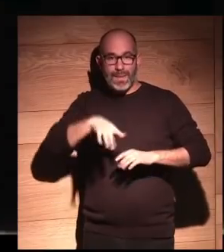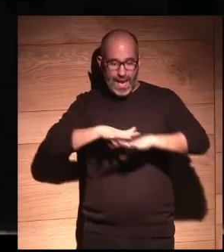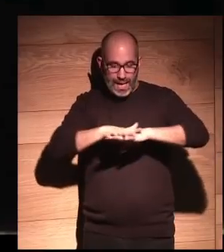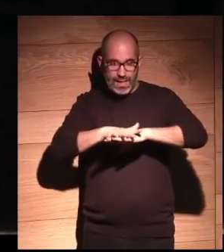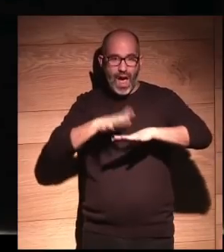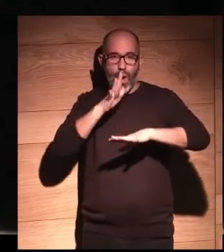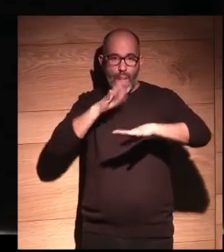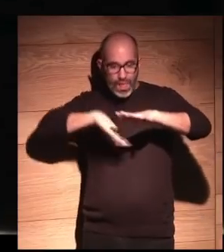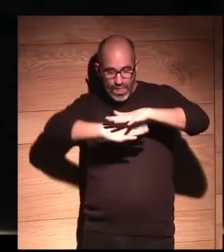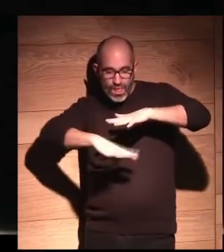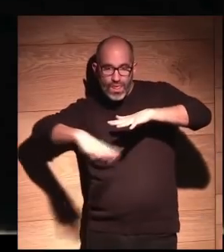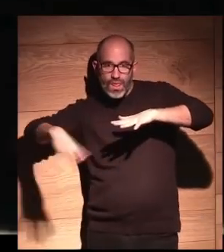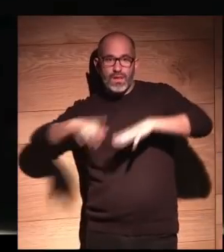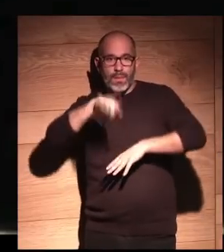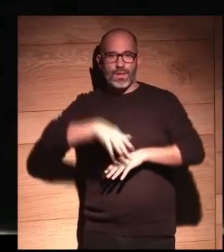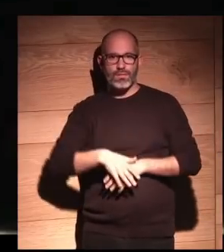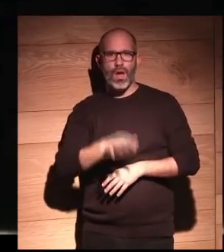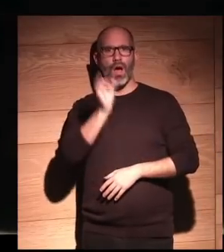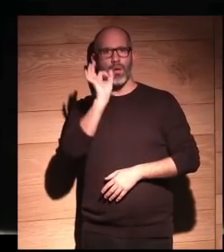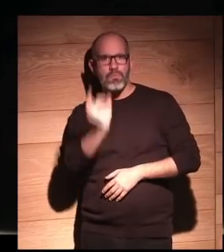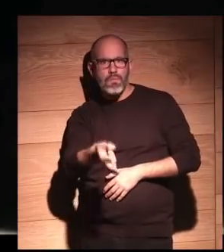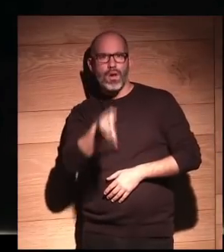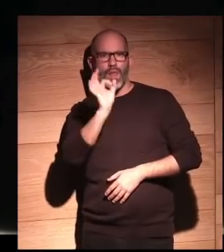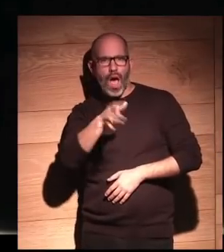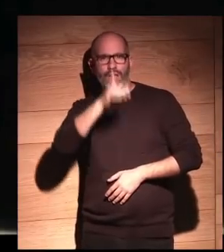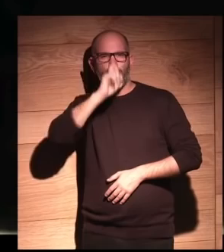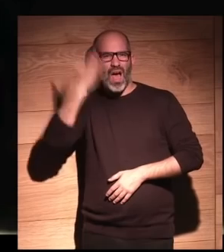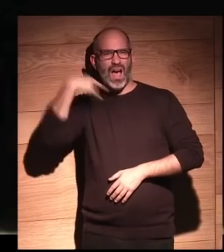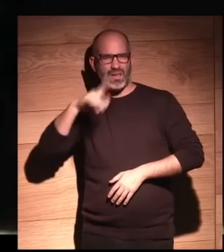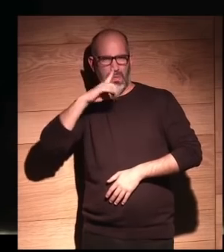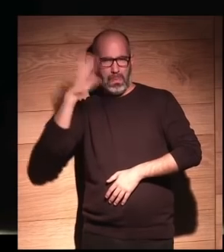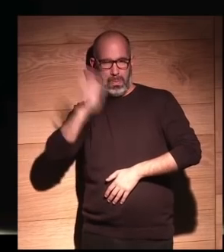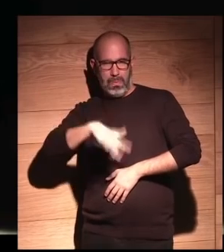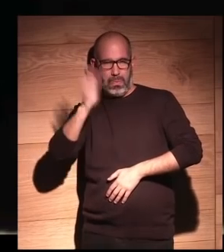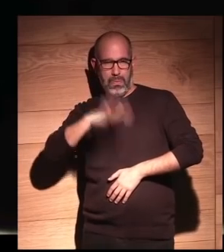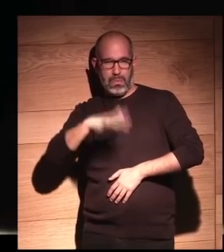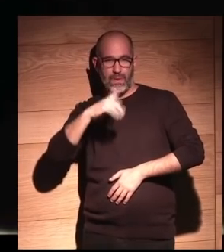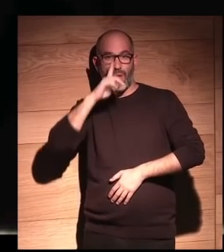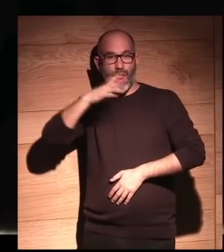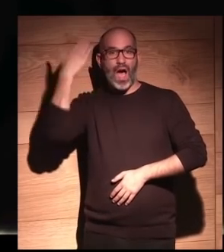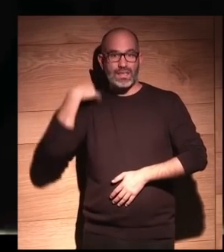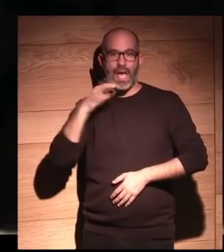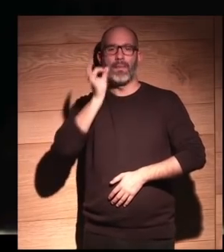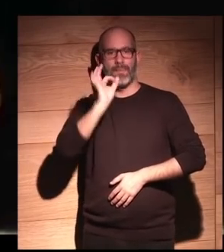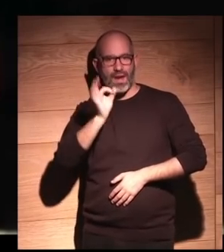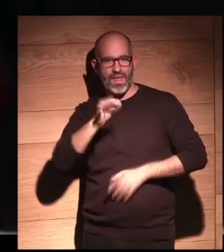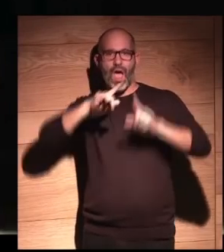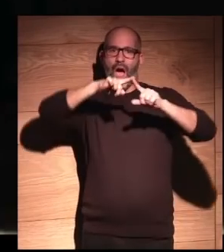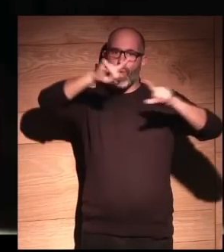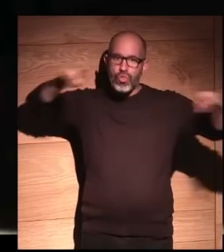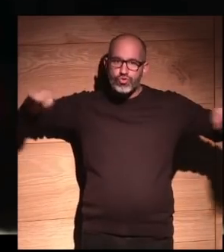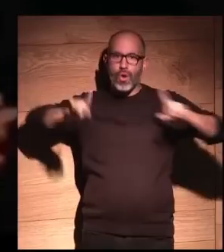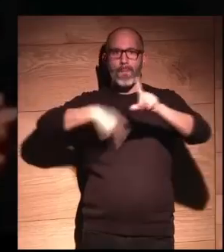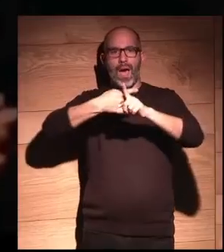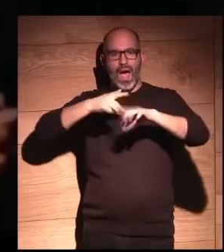alcantarillado. Ah, oh, sí, el alcantarillado. ¿Te acuerdas cómo olía antes la ciudad? Sí, de acuerdo. Reconozco que el acueducto y el alcantarillado